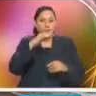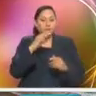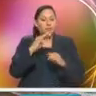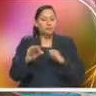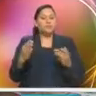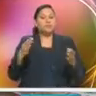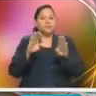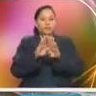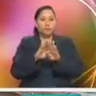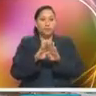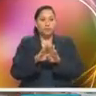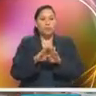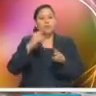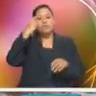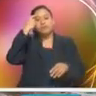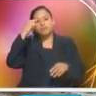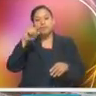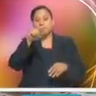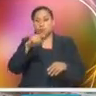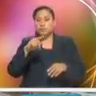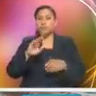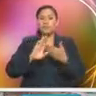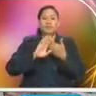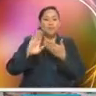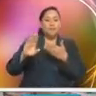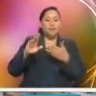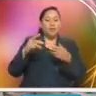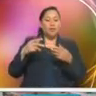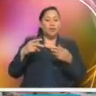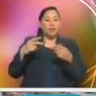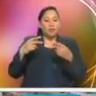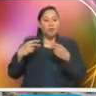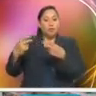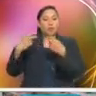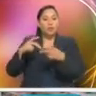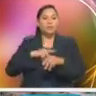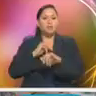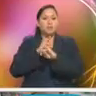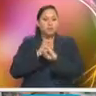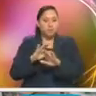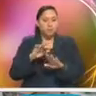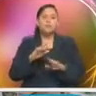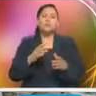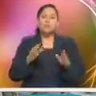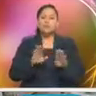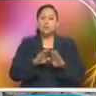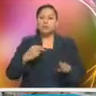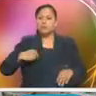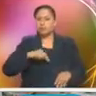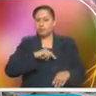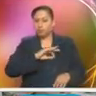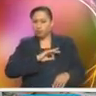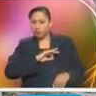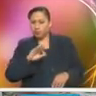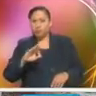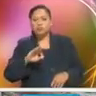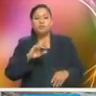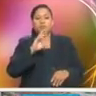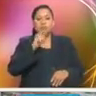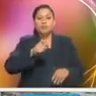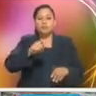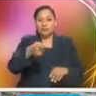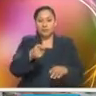para llevar a cabo o evitar la extracción de datos personales, podemos generar una serie